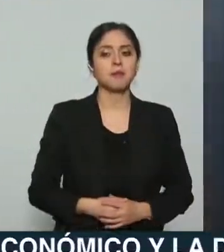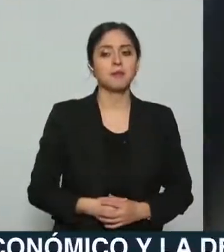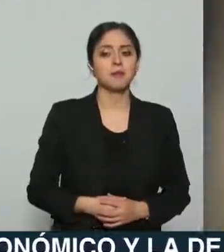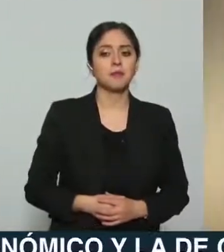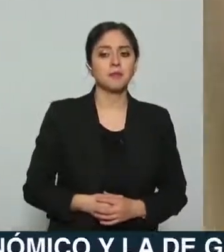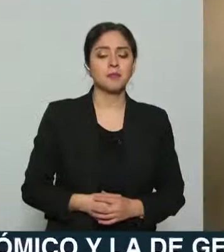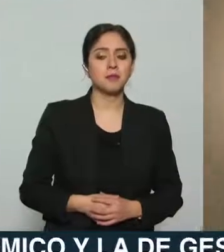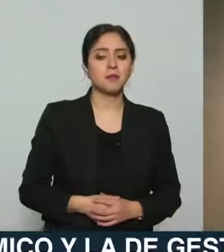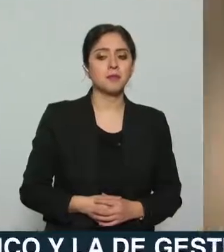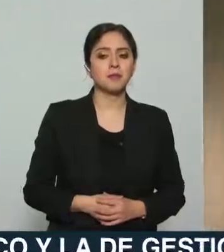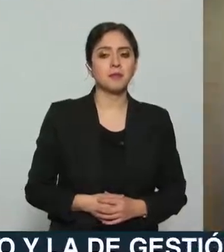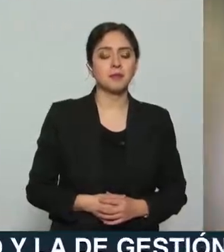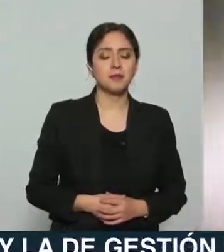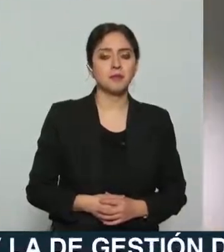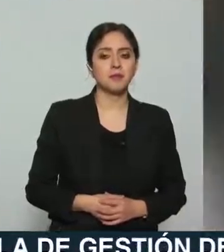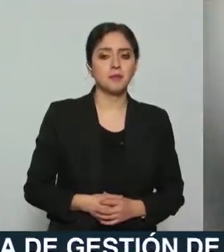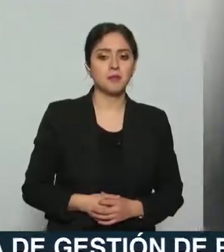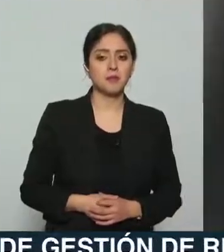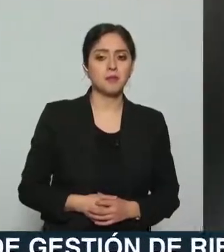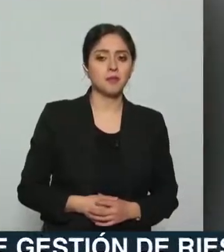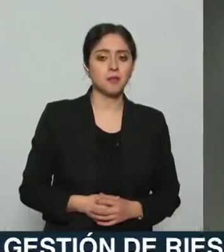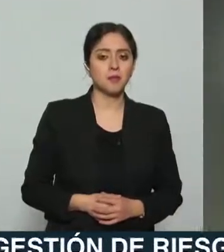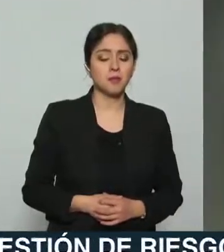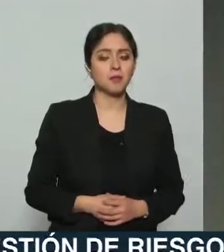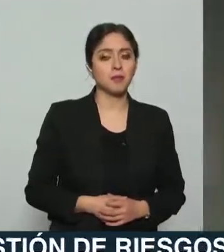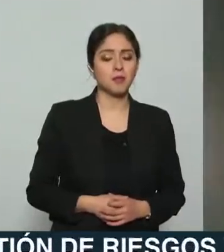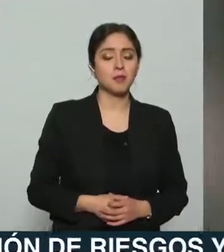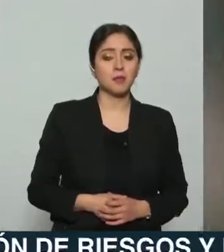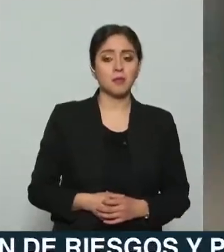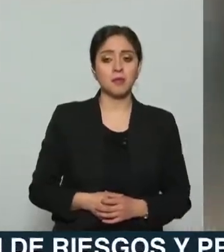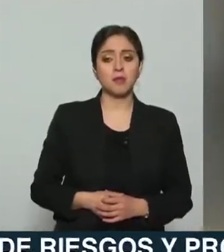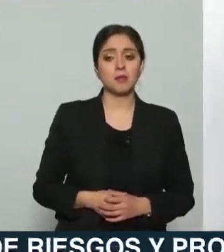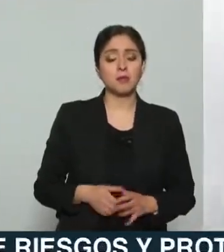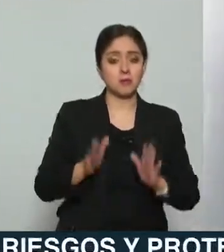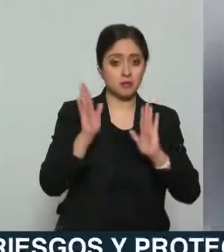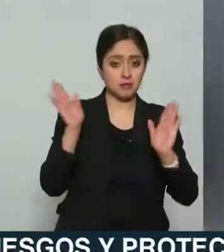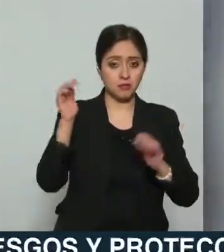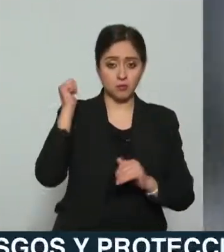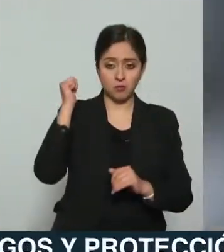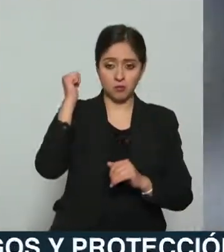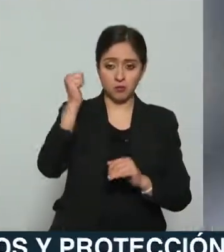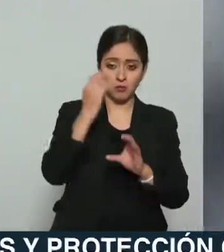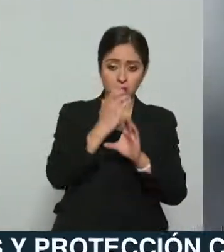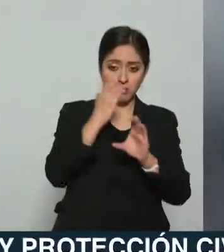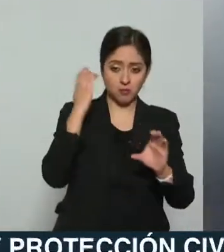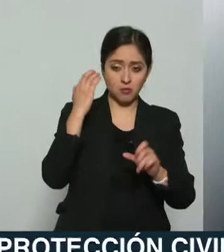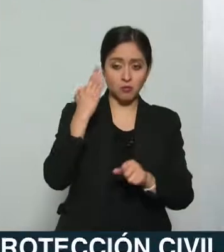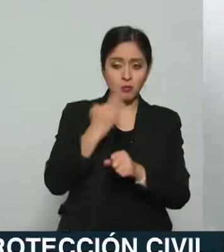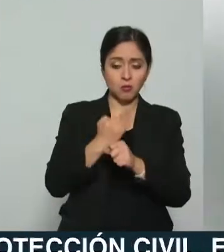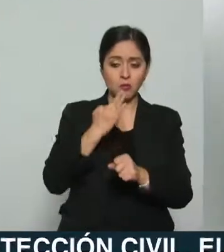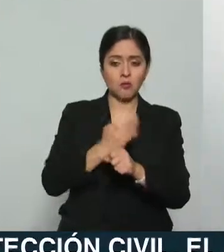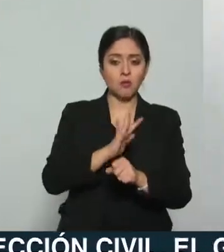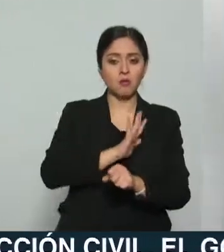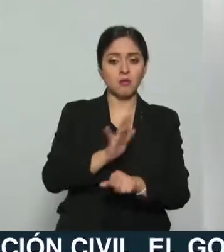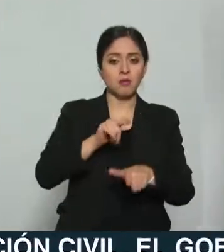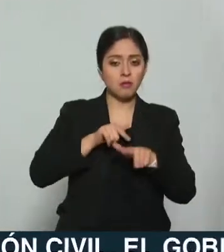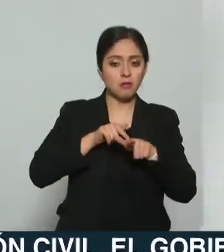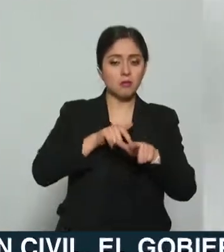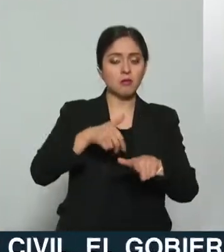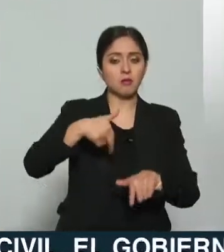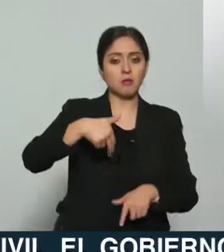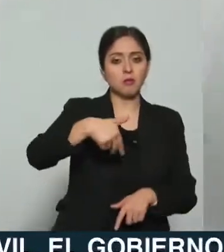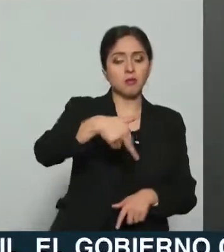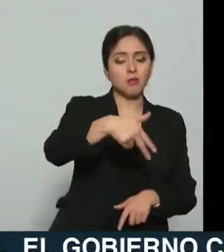ya de minutos ha iniciado el trayecto a pie. Esto será hasta el último retorno de la autopista en dirección a la Ciudad de